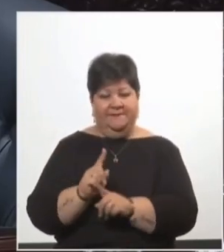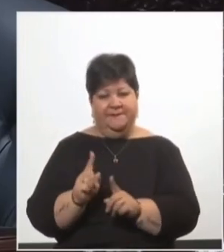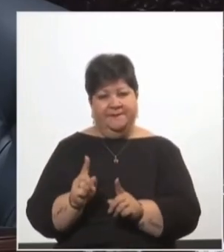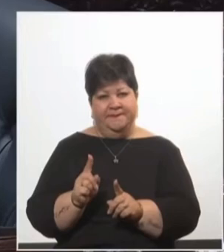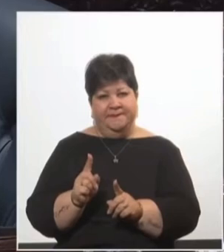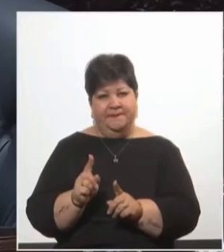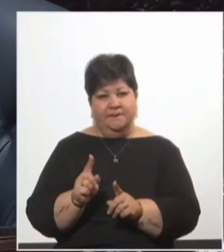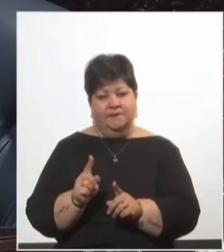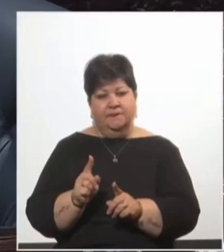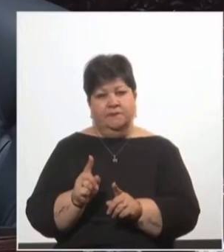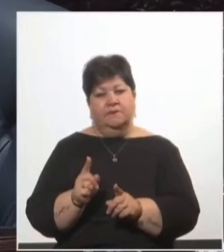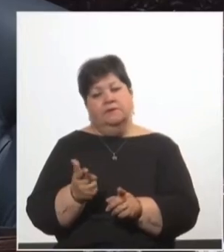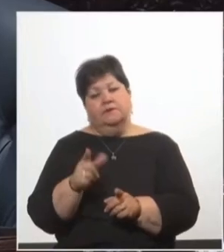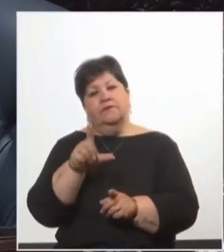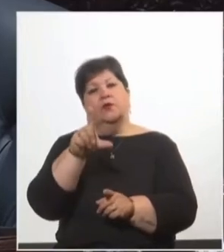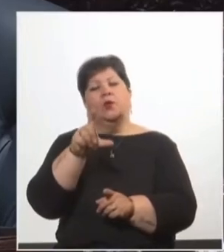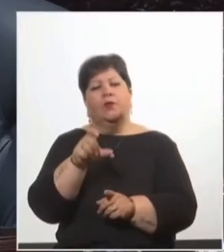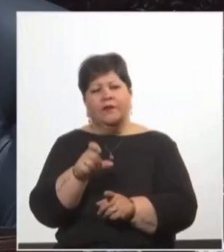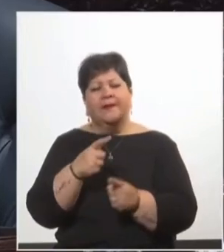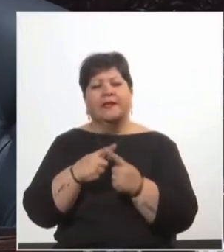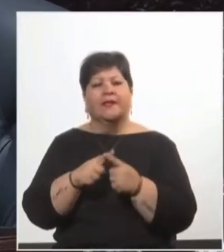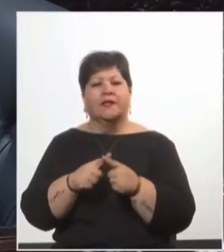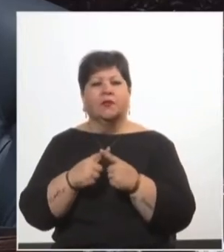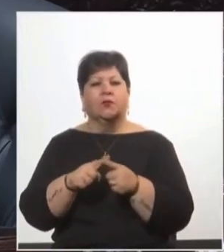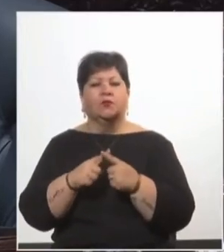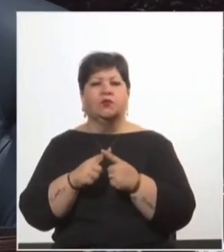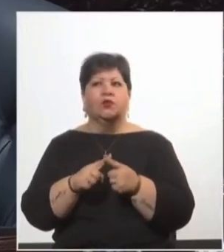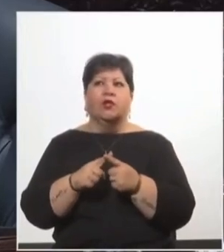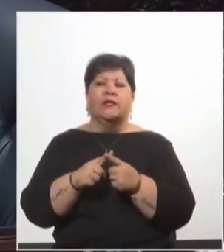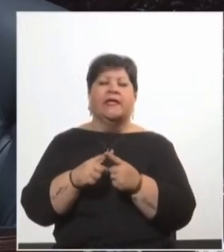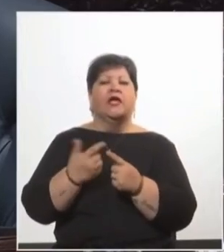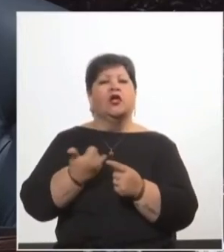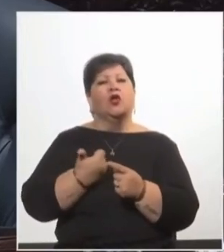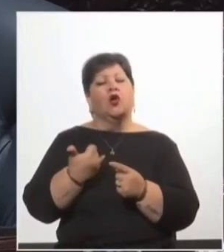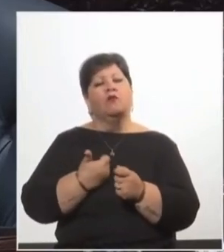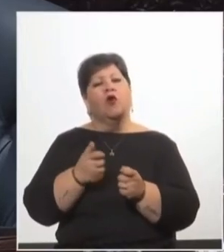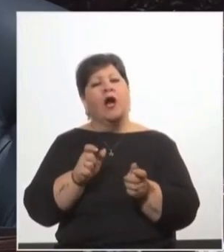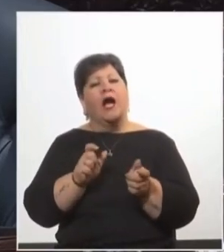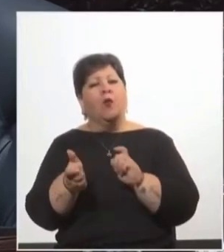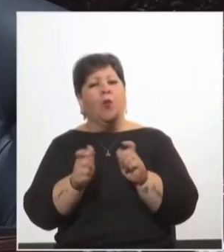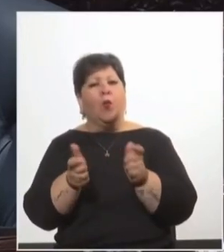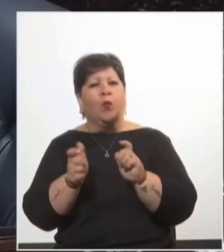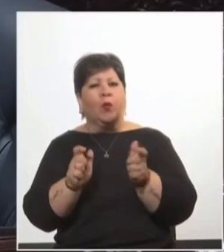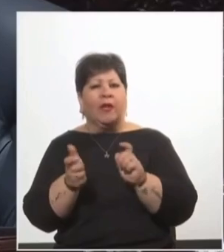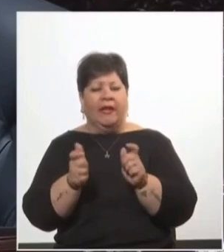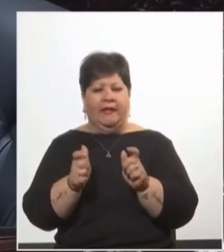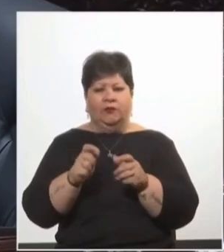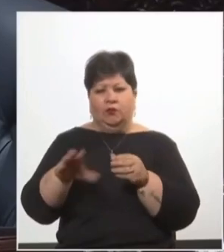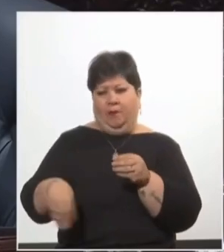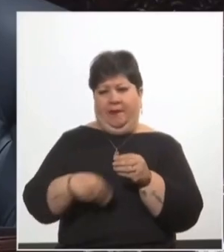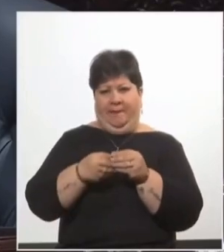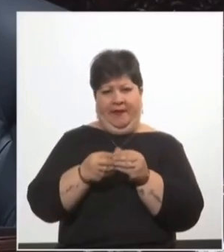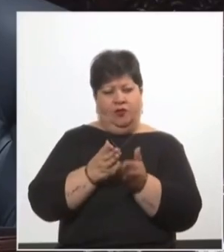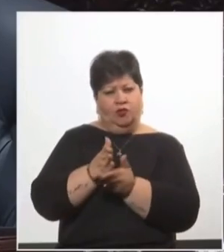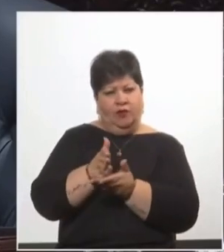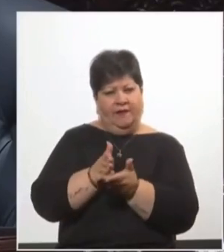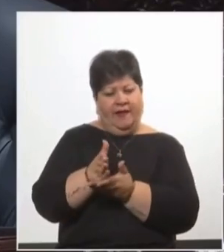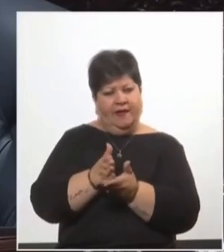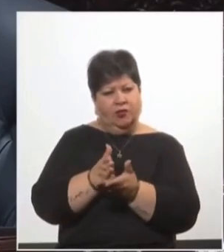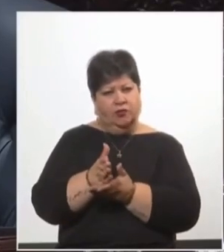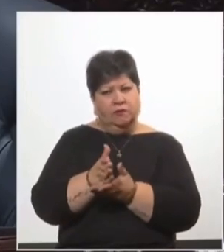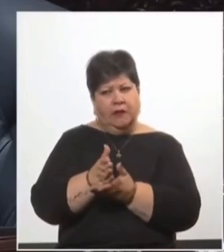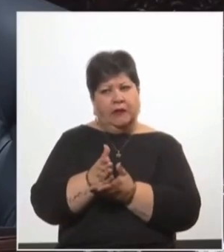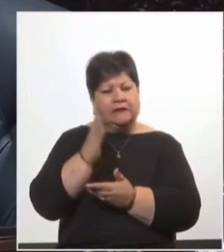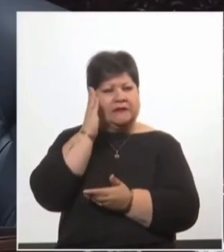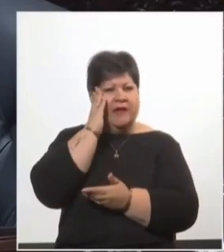Ni que hablar que la discusión tuvo que ver con cómo se ajusta el suplemento solidario. Nosotros reconocemos que puede haber una